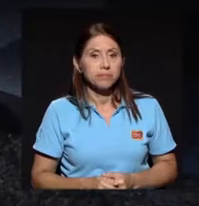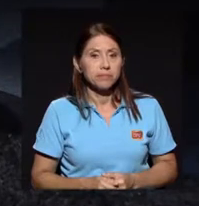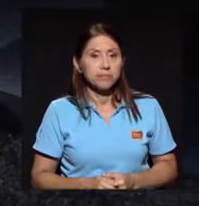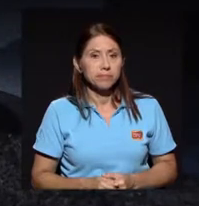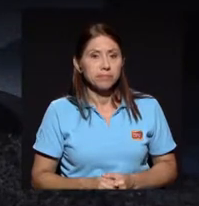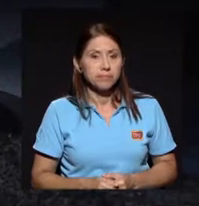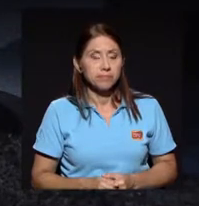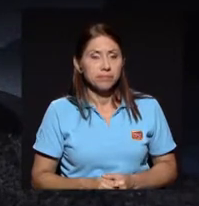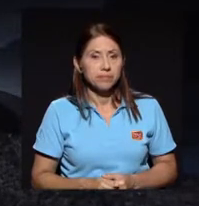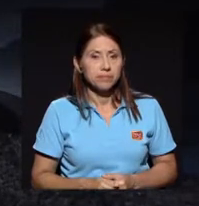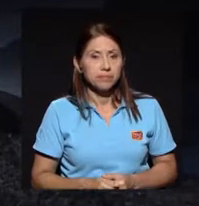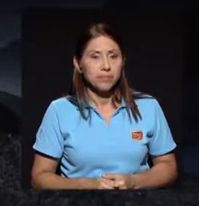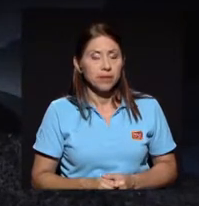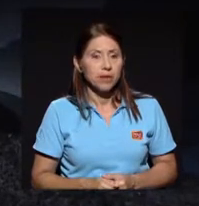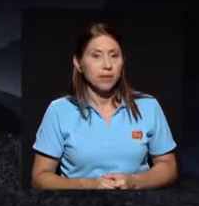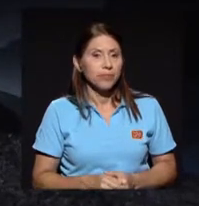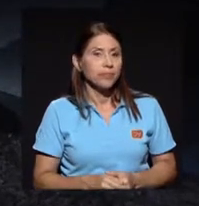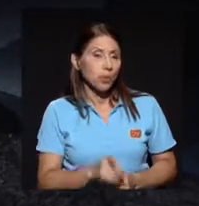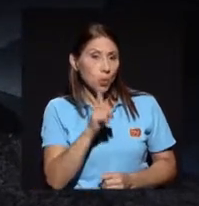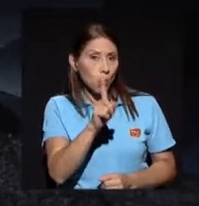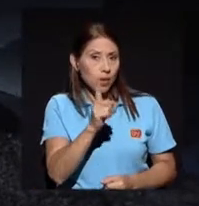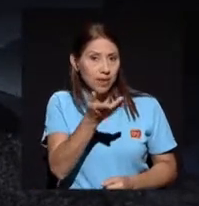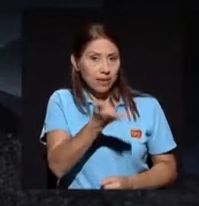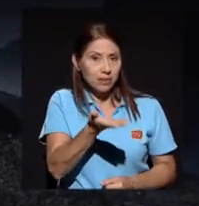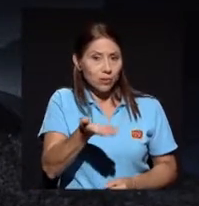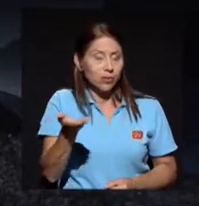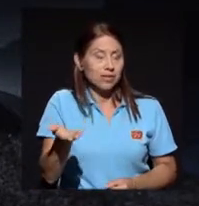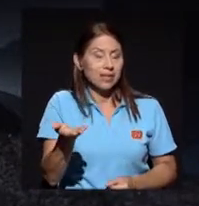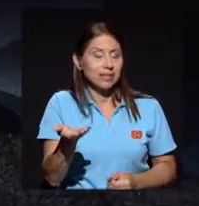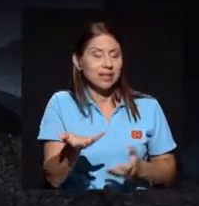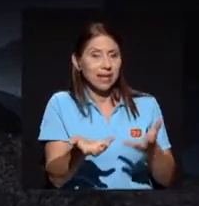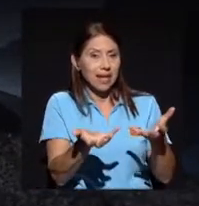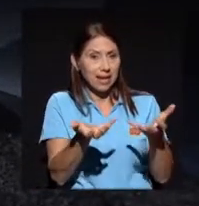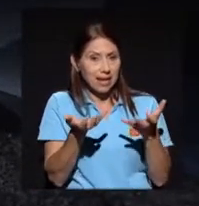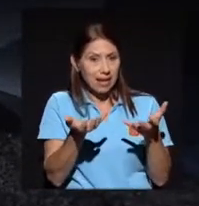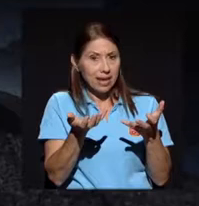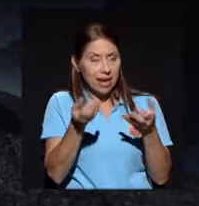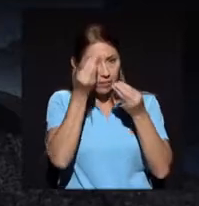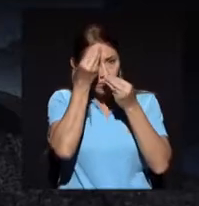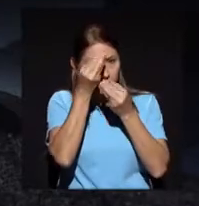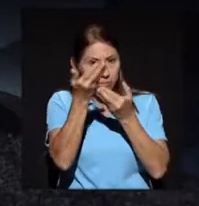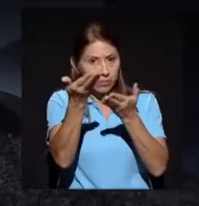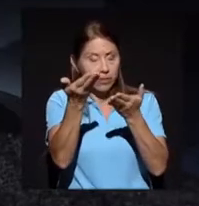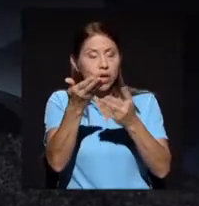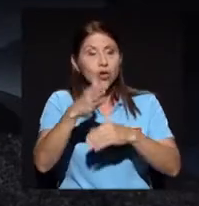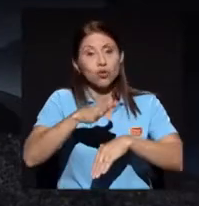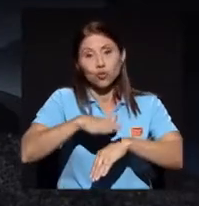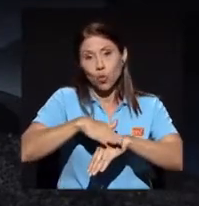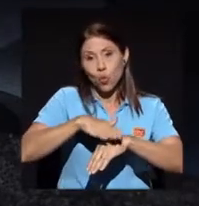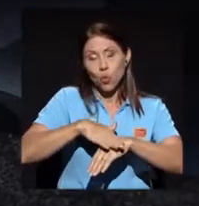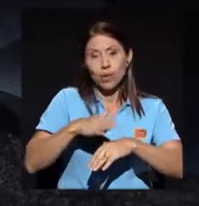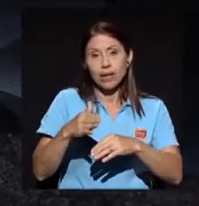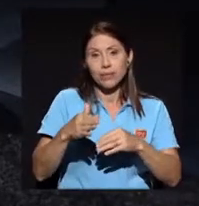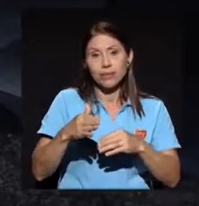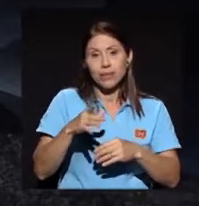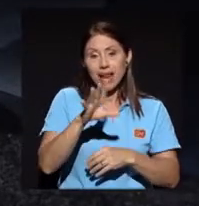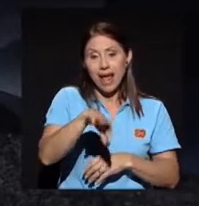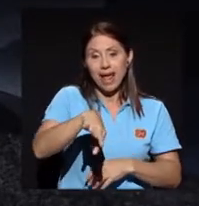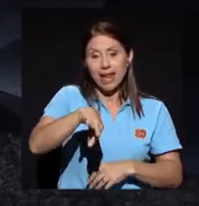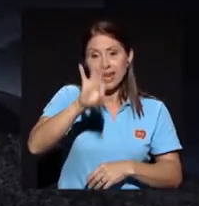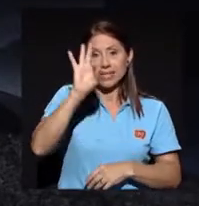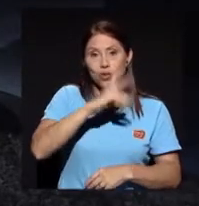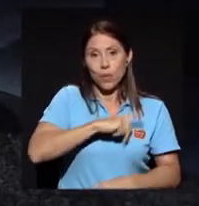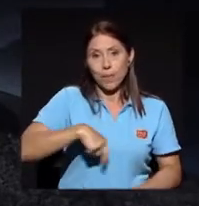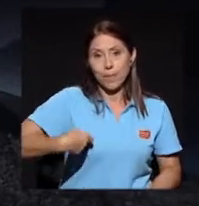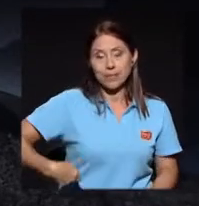y una de las cosas que quería resaltar de la propia elección presidencial de macrón